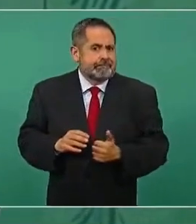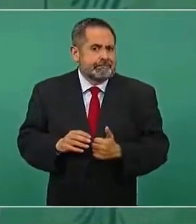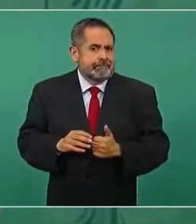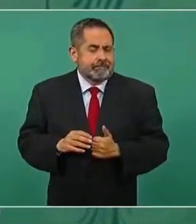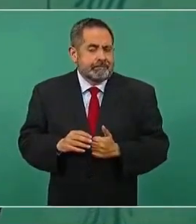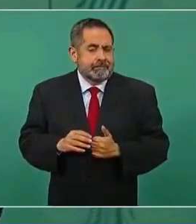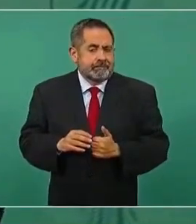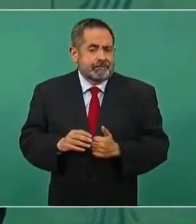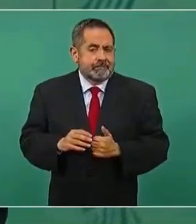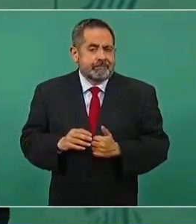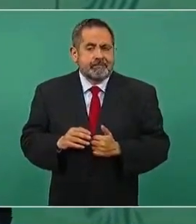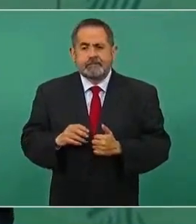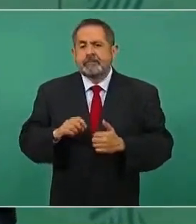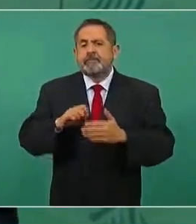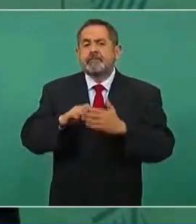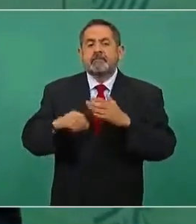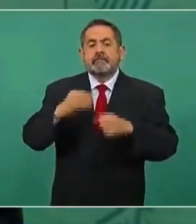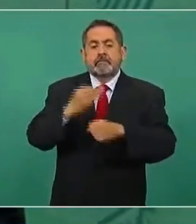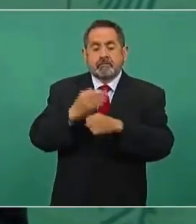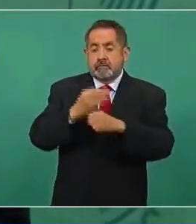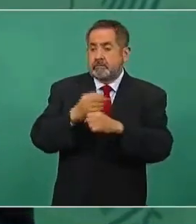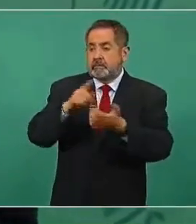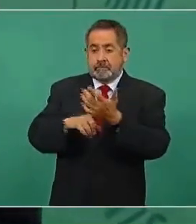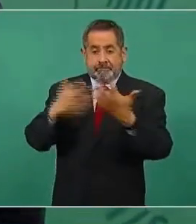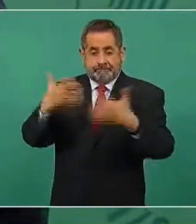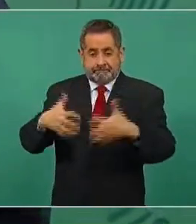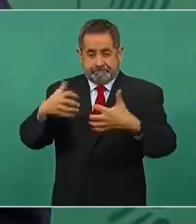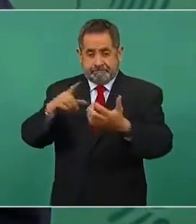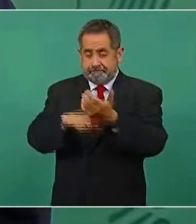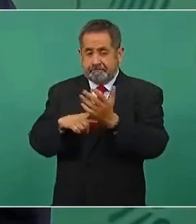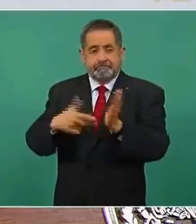Ahora los talleres de las refinerías